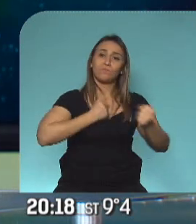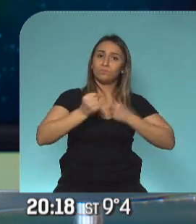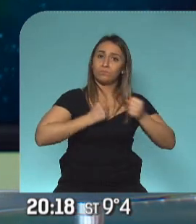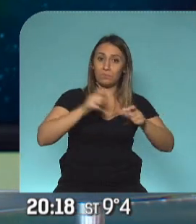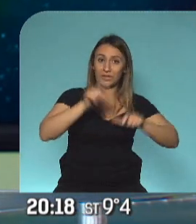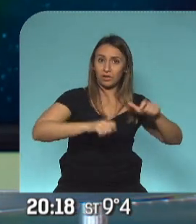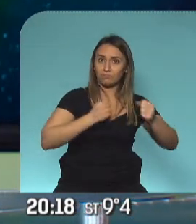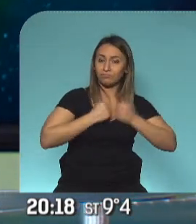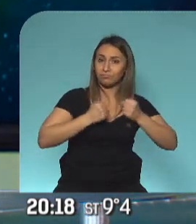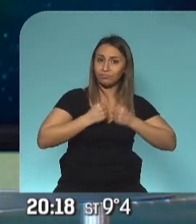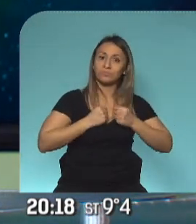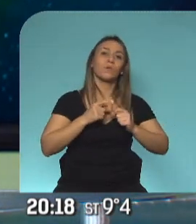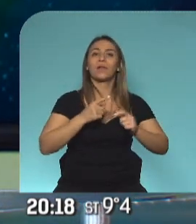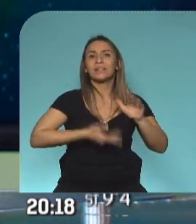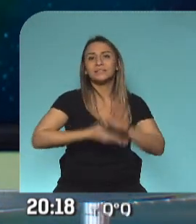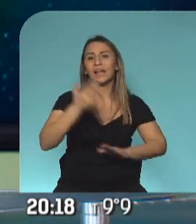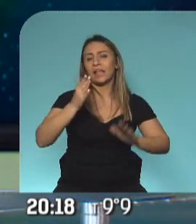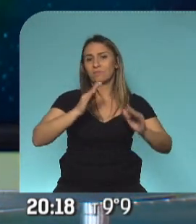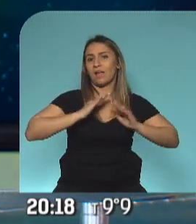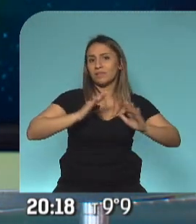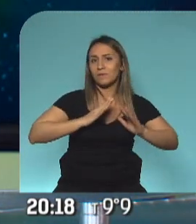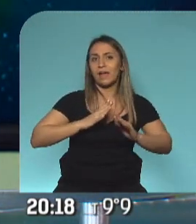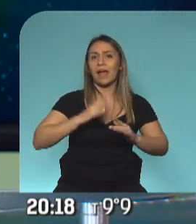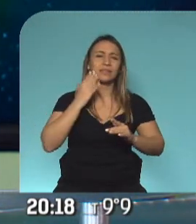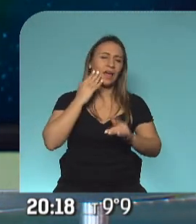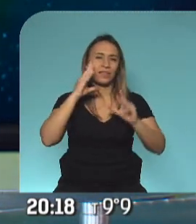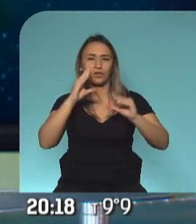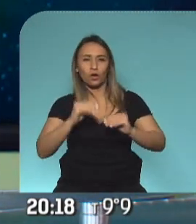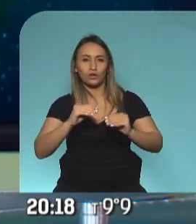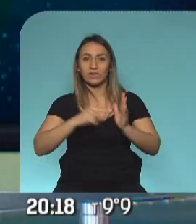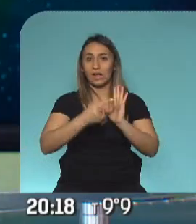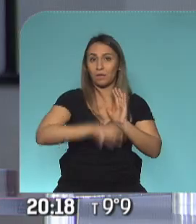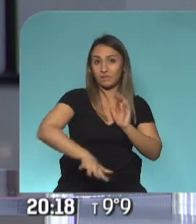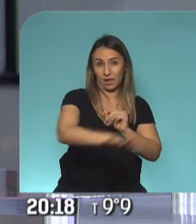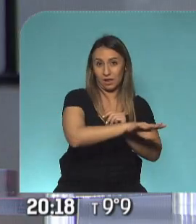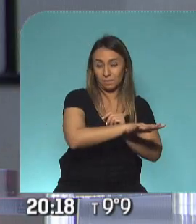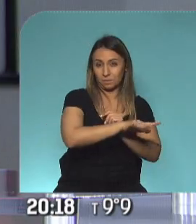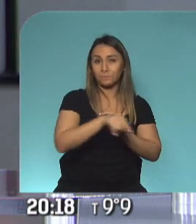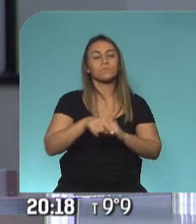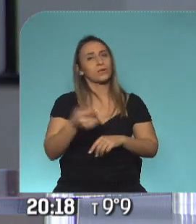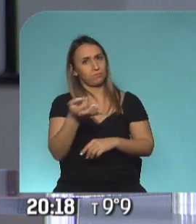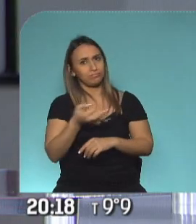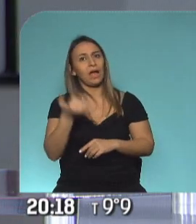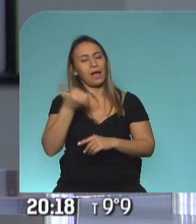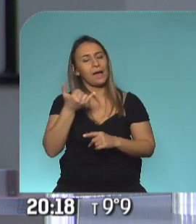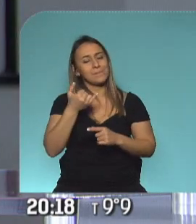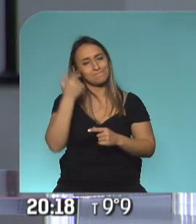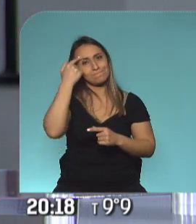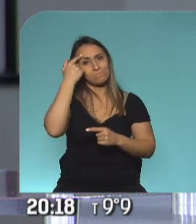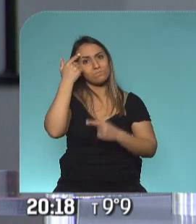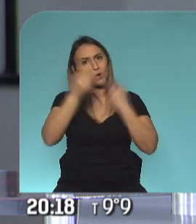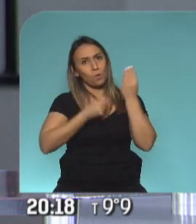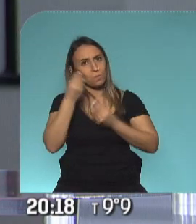física cada noche, cada tarde, noche y madrugada en la ciudad de Buenos Aires. Pablo Tiburci. Sí, es que hay una preocupación que se da con